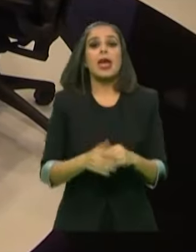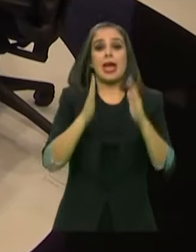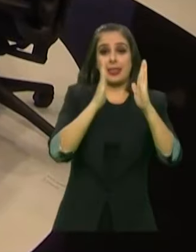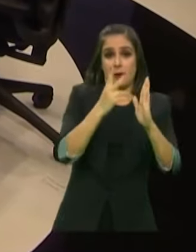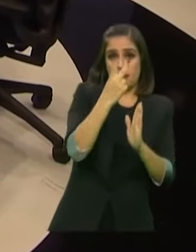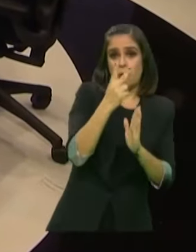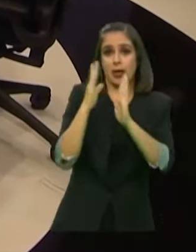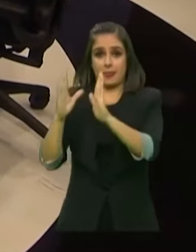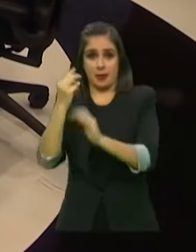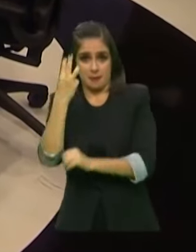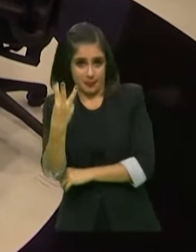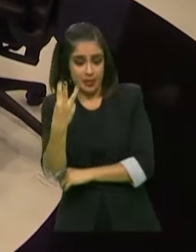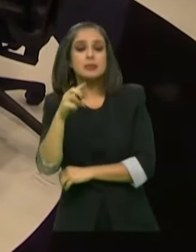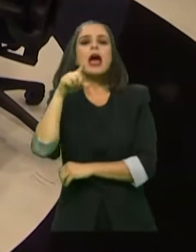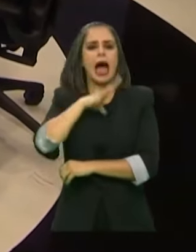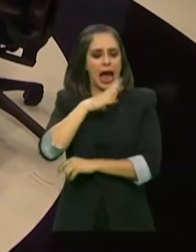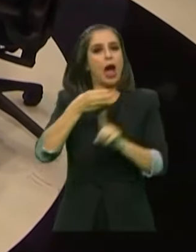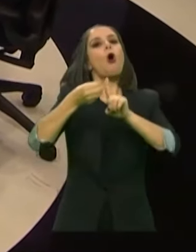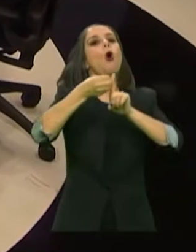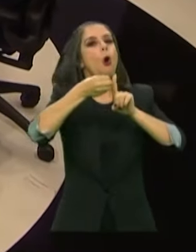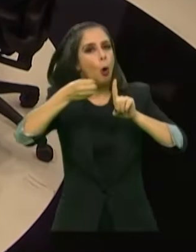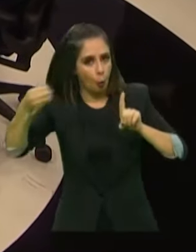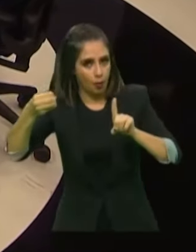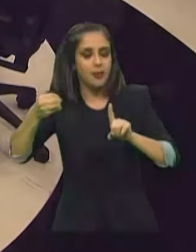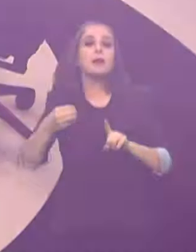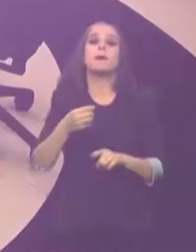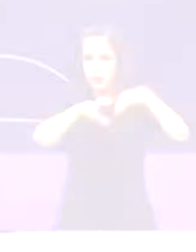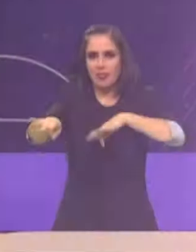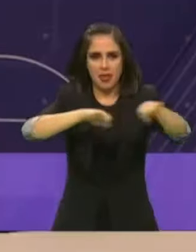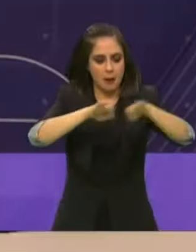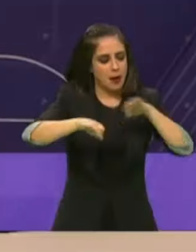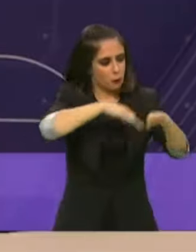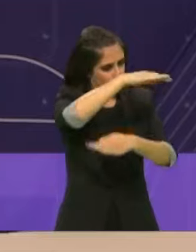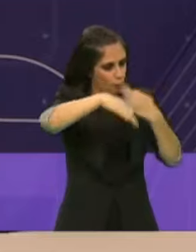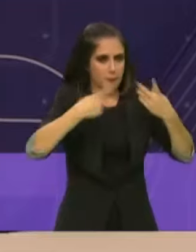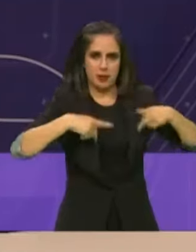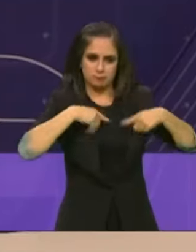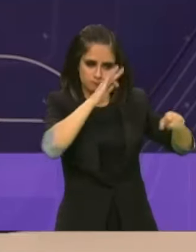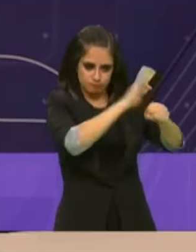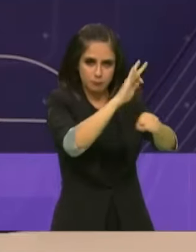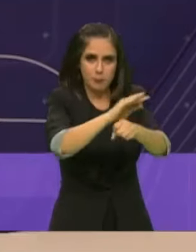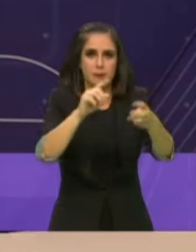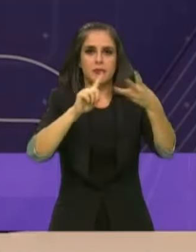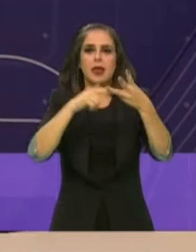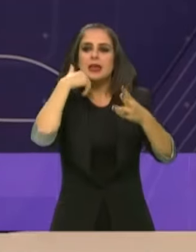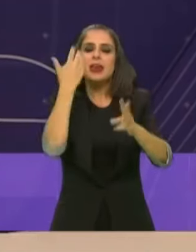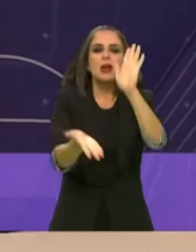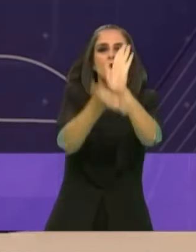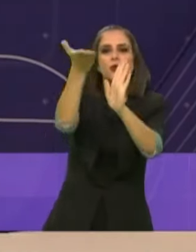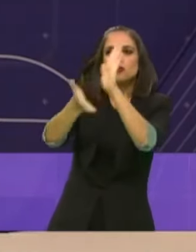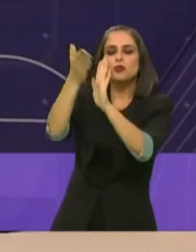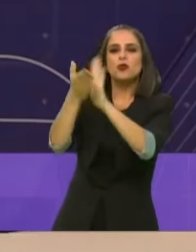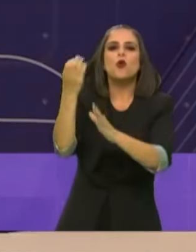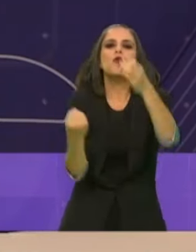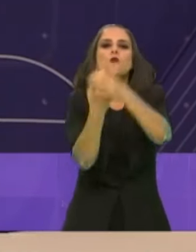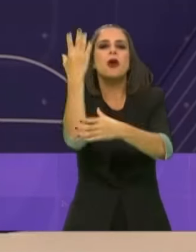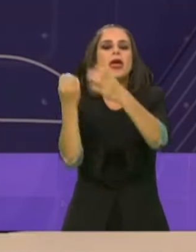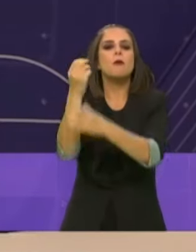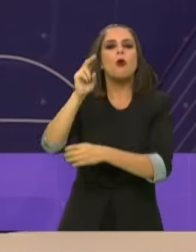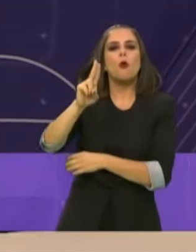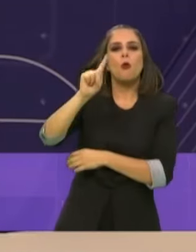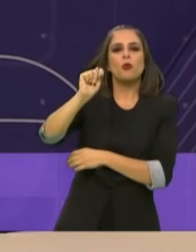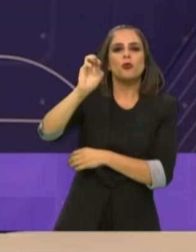humano, estado de bienestar y política social. Construcción de 100 nuevas utopías, apoyo económico desde